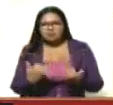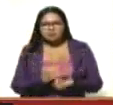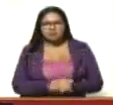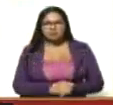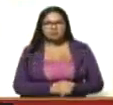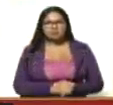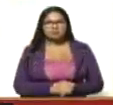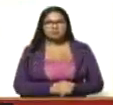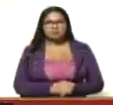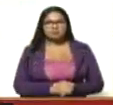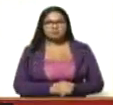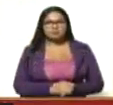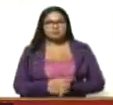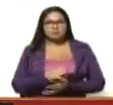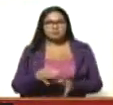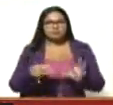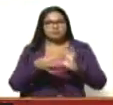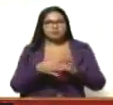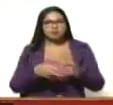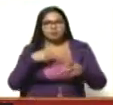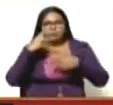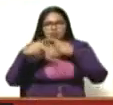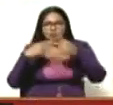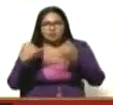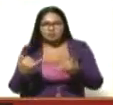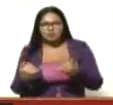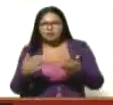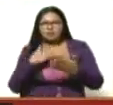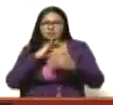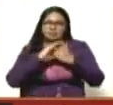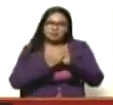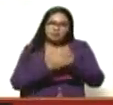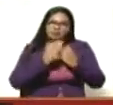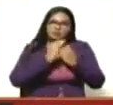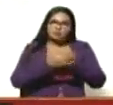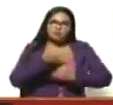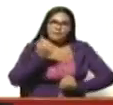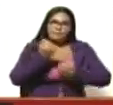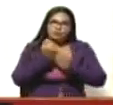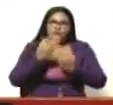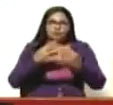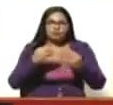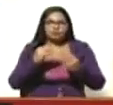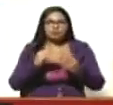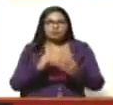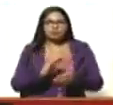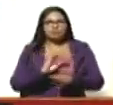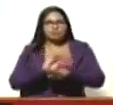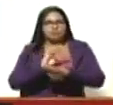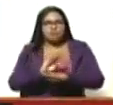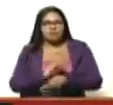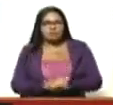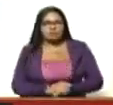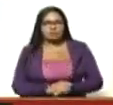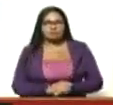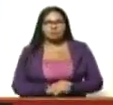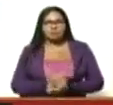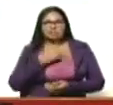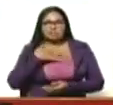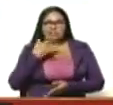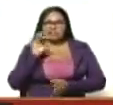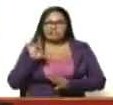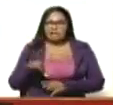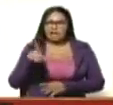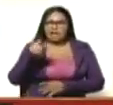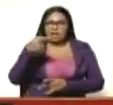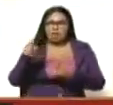un condimento que es político también: ternura, solidaridad y compasión. Compasión no es sentir lástima por el